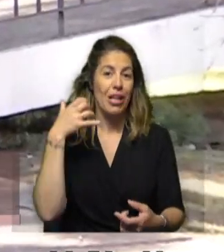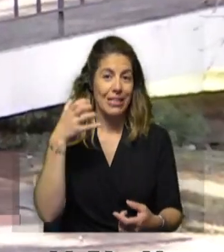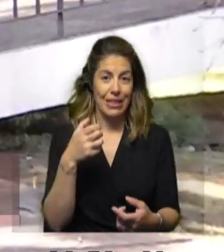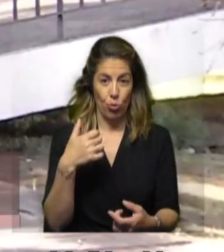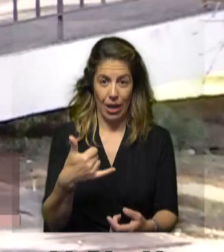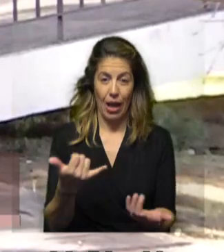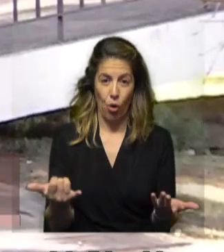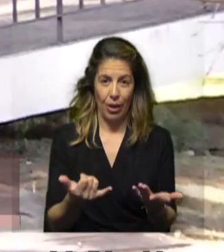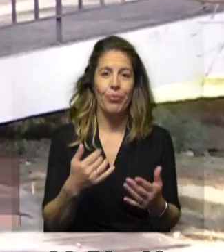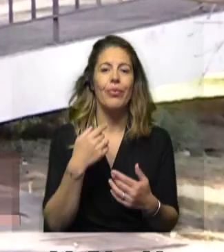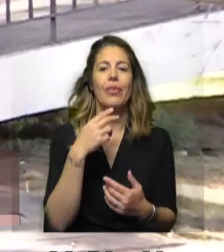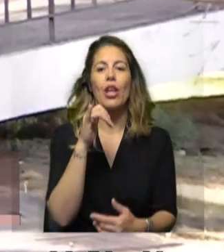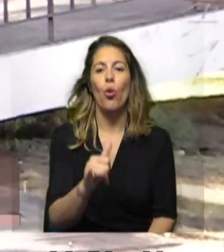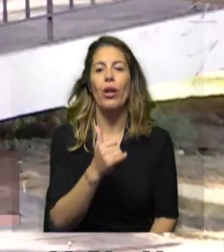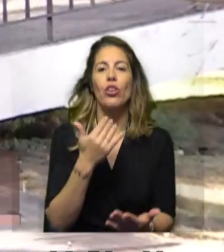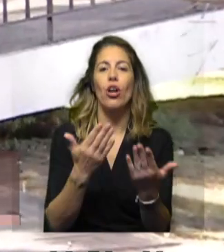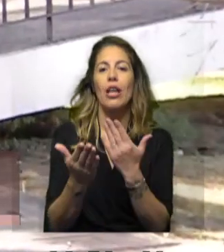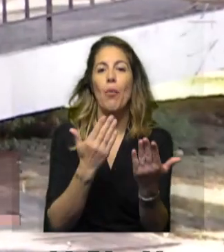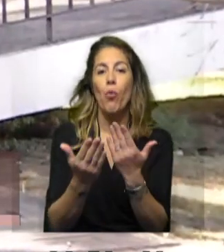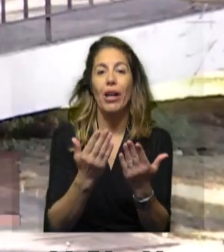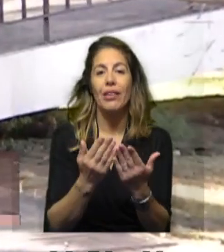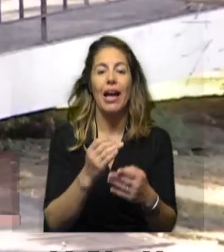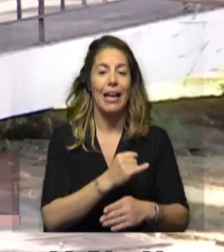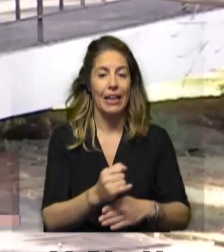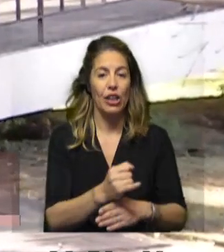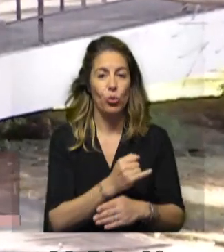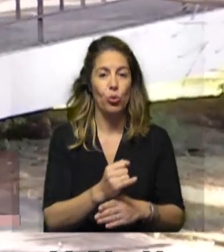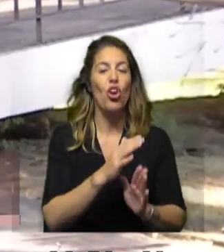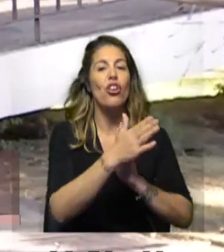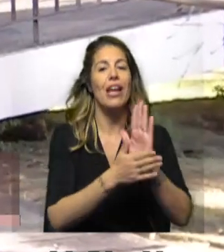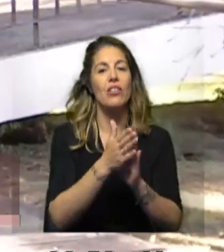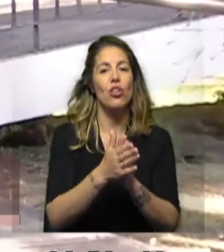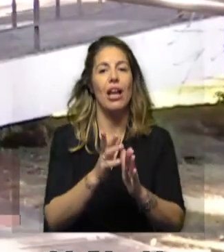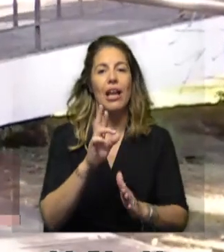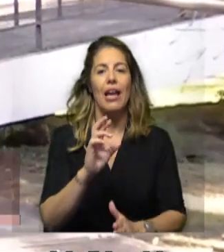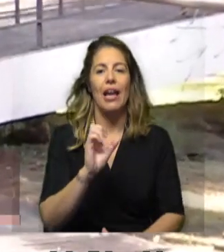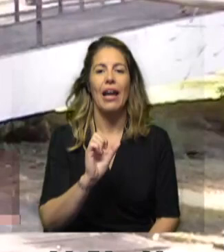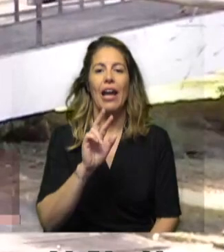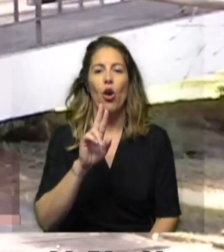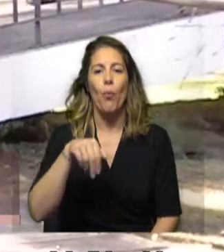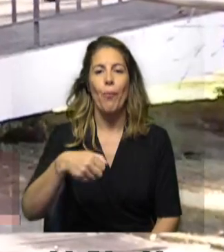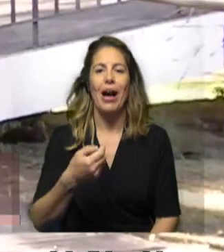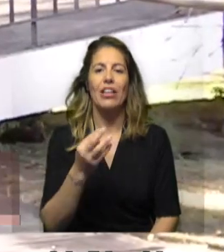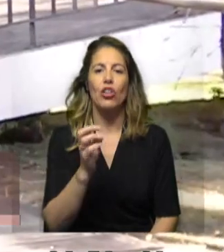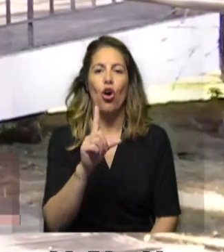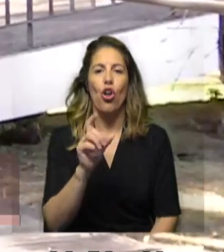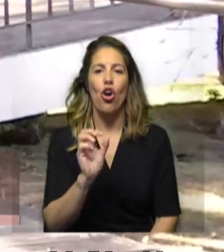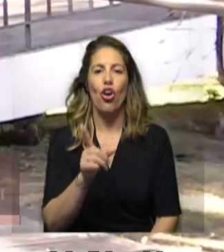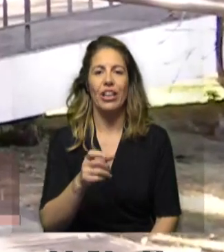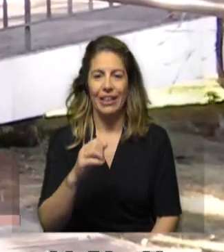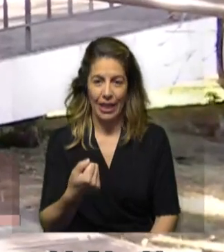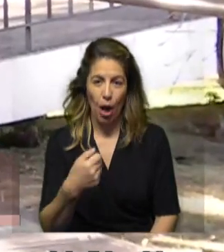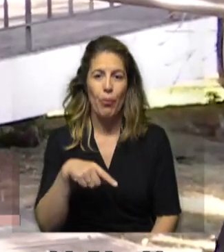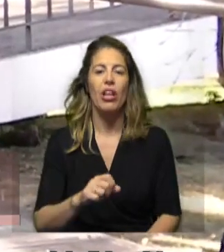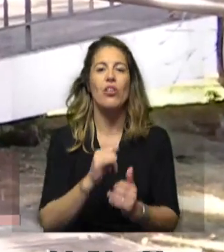estoy. Estamos en la puerta del Instituto Nacional de Reumatología, porque justamente en el día de hoy es el Día Mundial de